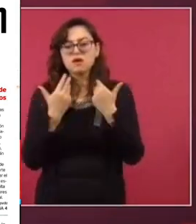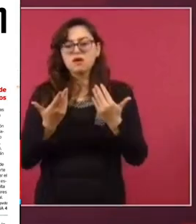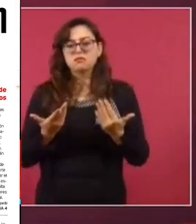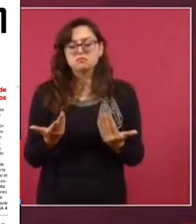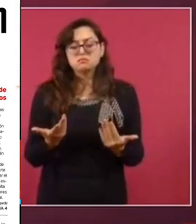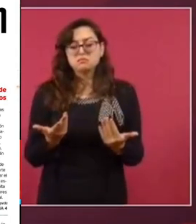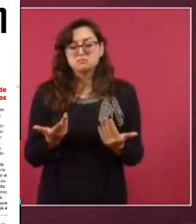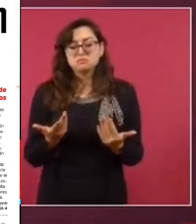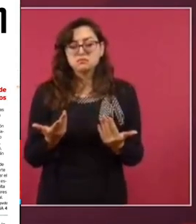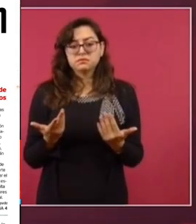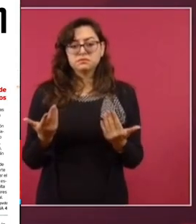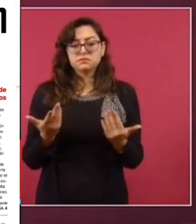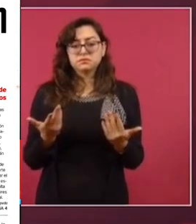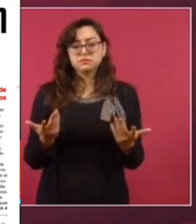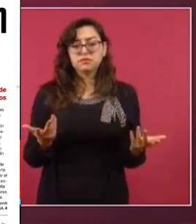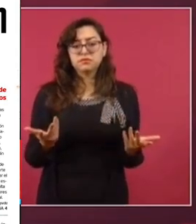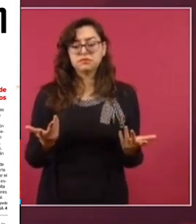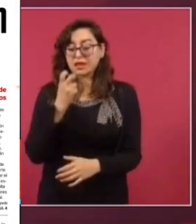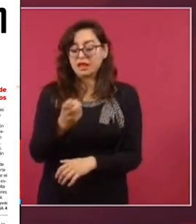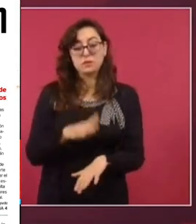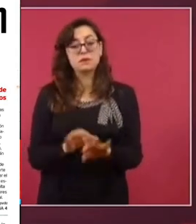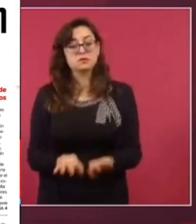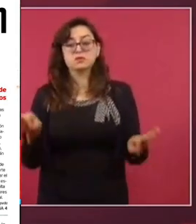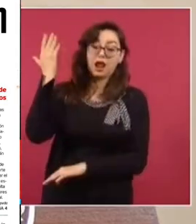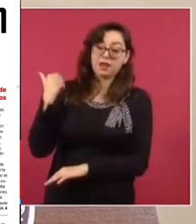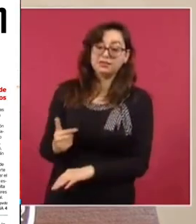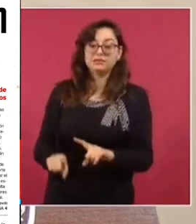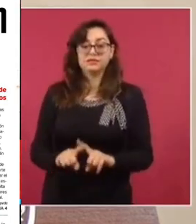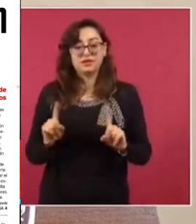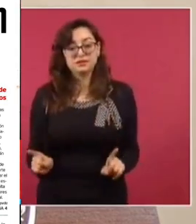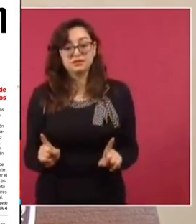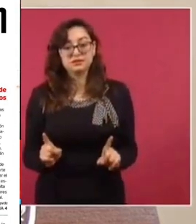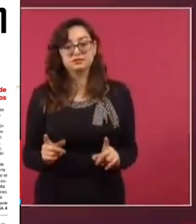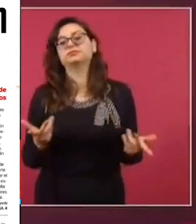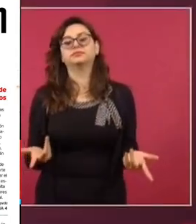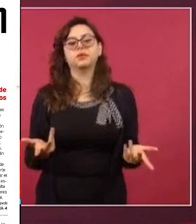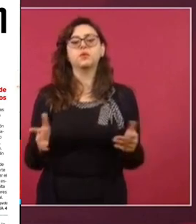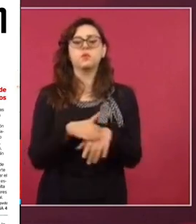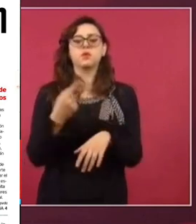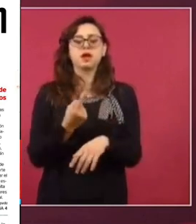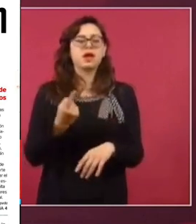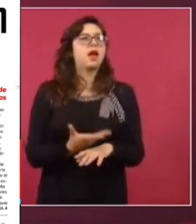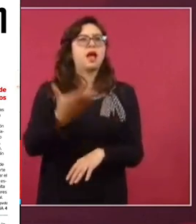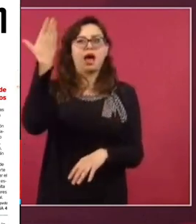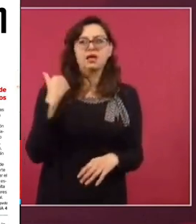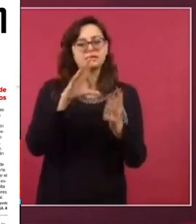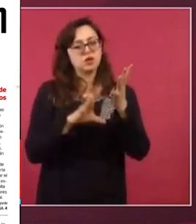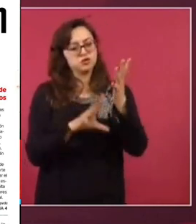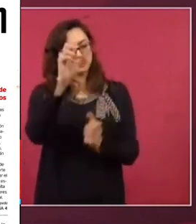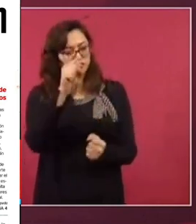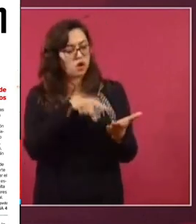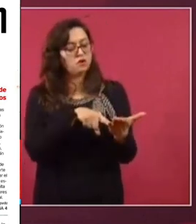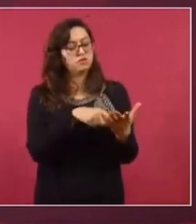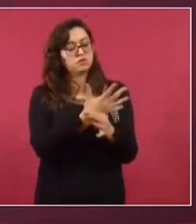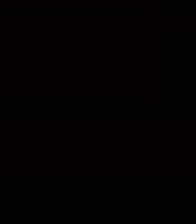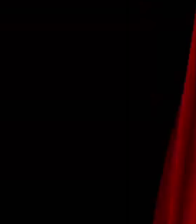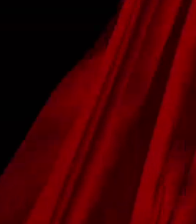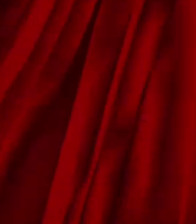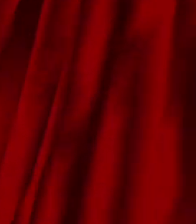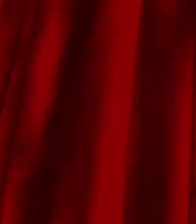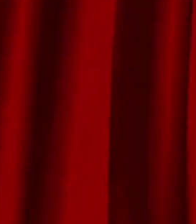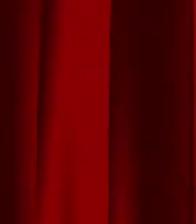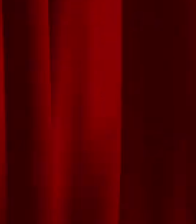nada sea extralegal, porque antes se respetaba la Constitución en la forma, pero se violaba en el fondo.